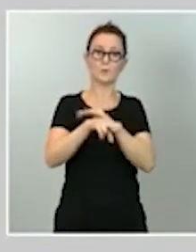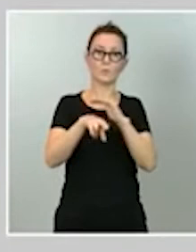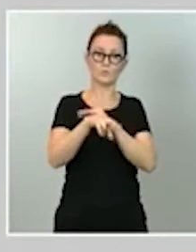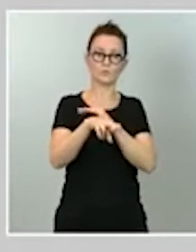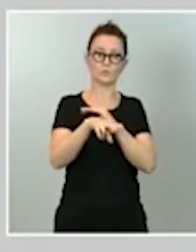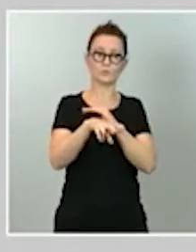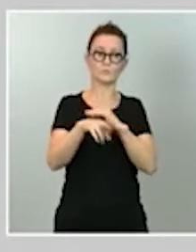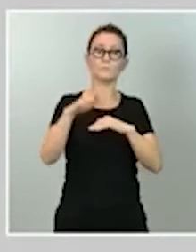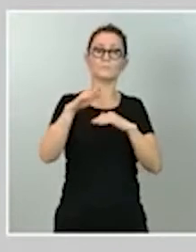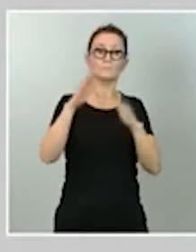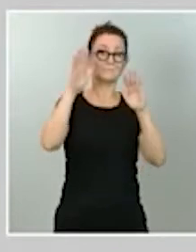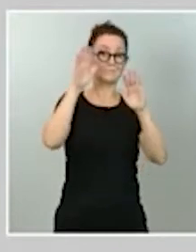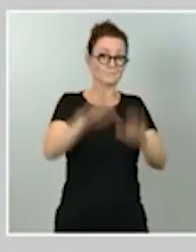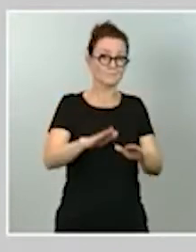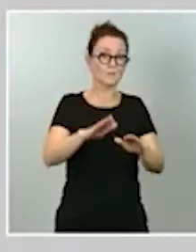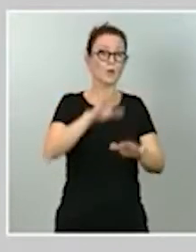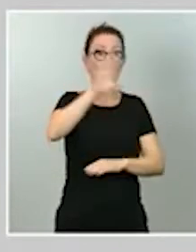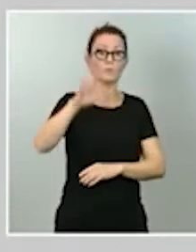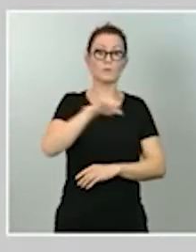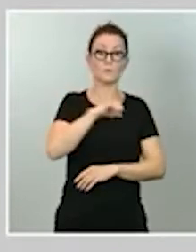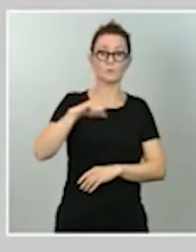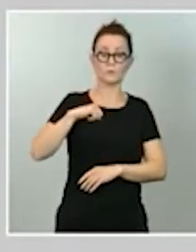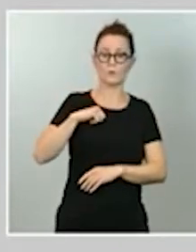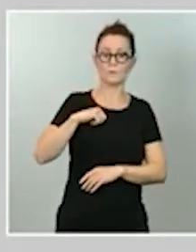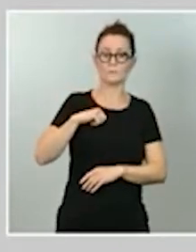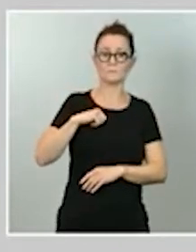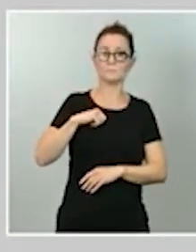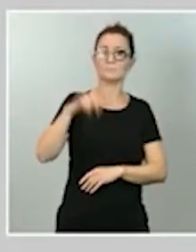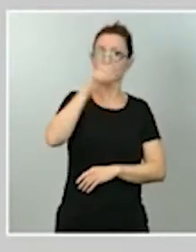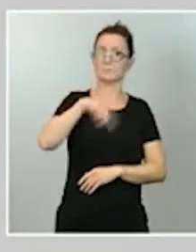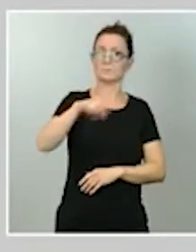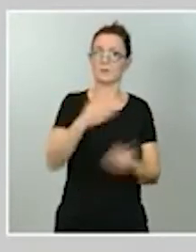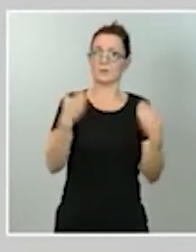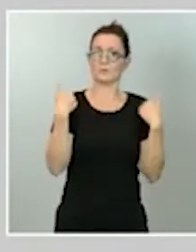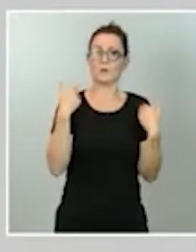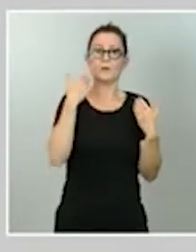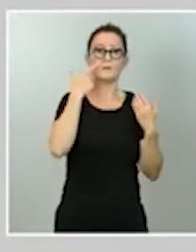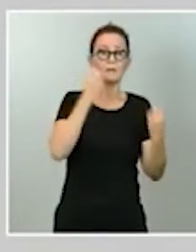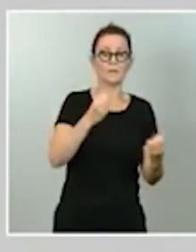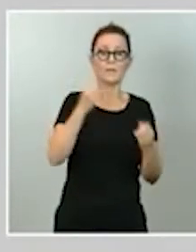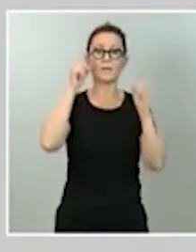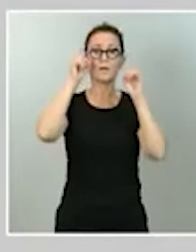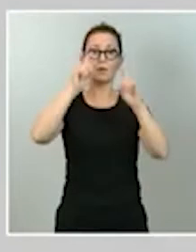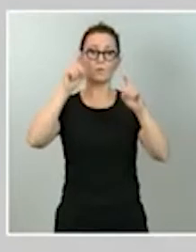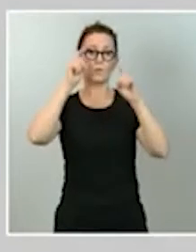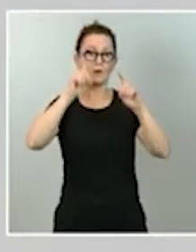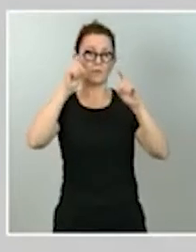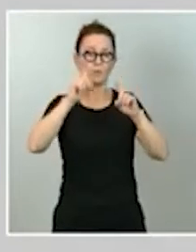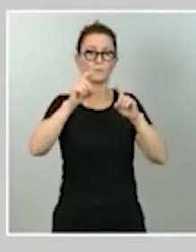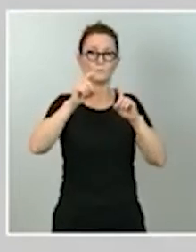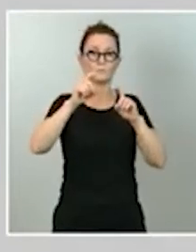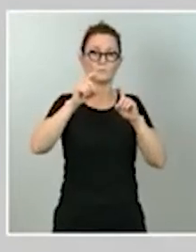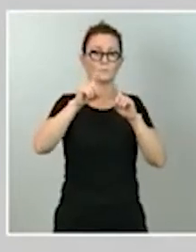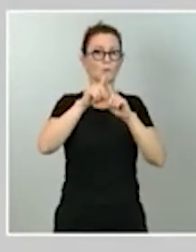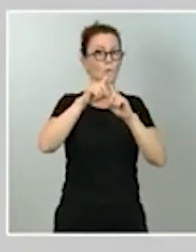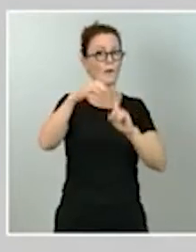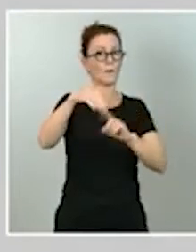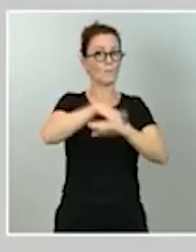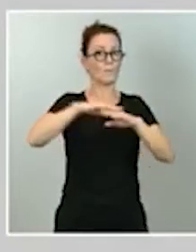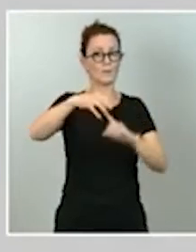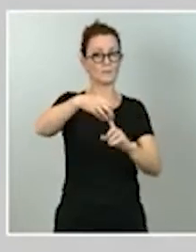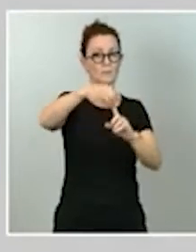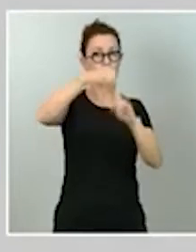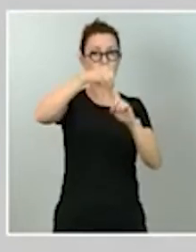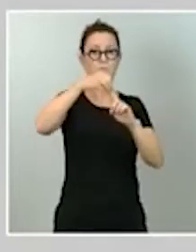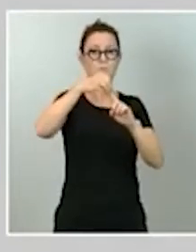de las comunidades autónomas provisora de la sanidad de la educación de los pilares del estado del bienestar y también de la